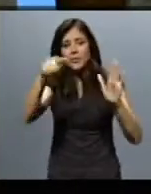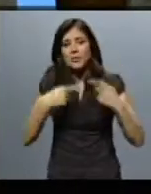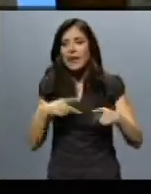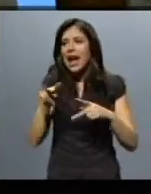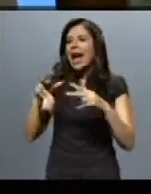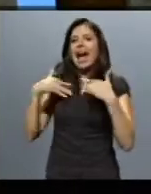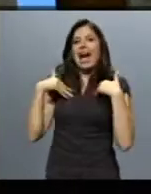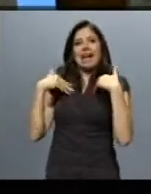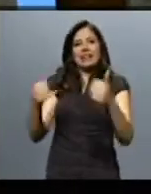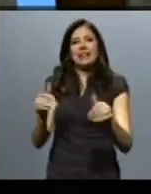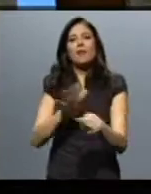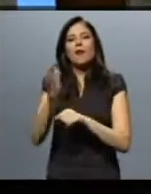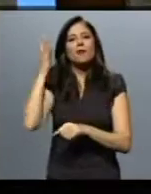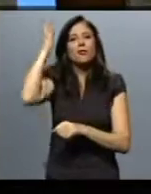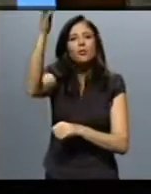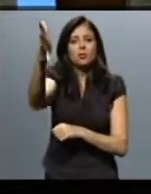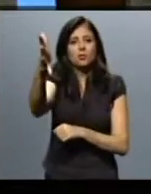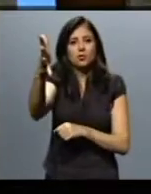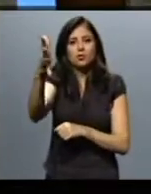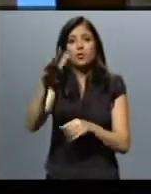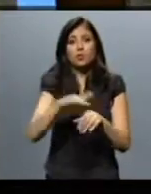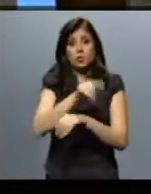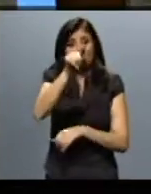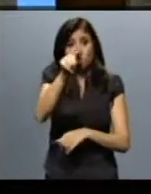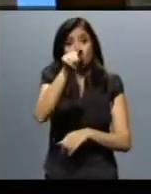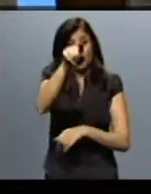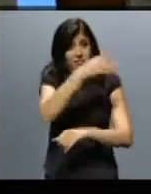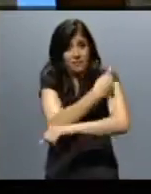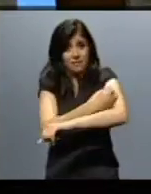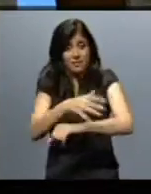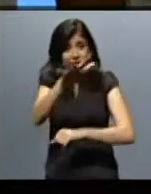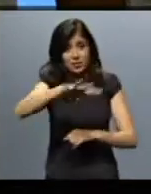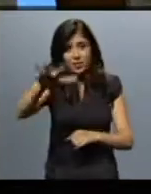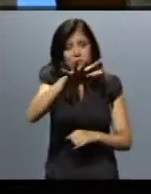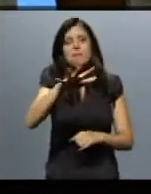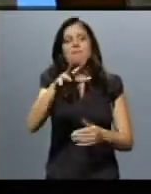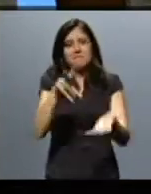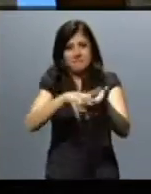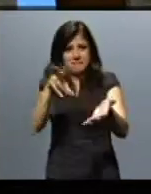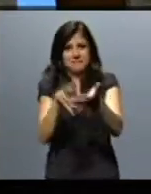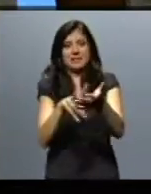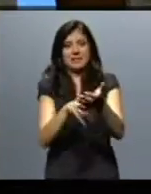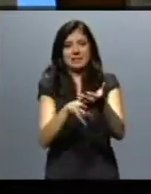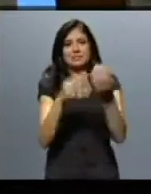eficacia con gente profesional porque tú y tu familia se lo merece Muchas gracias